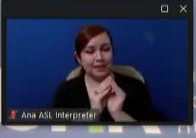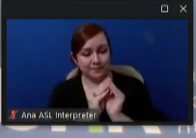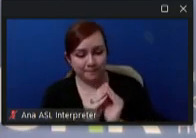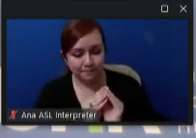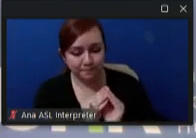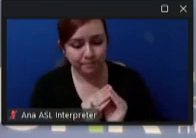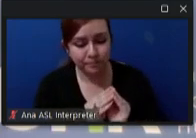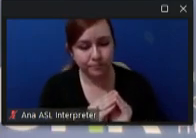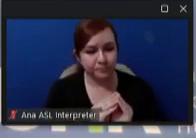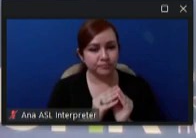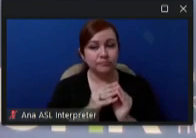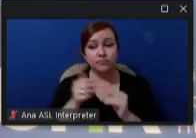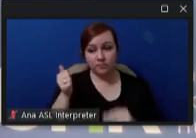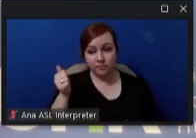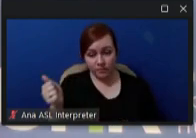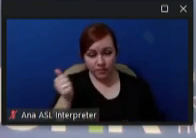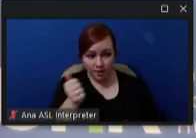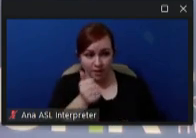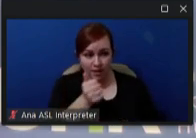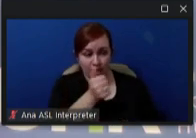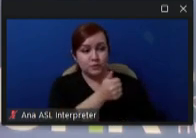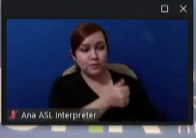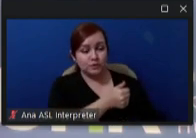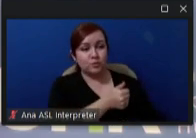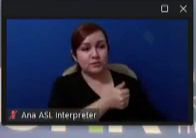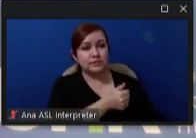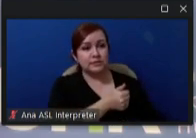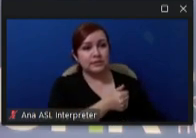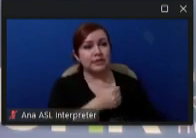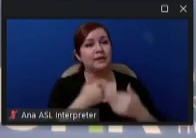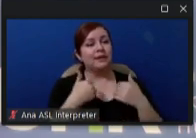ellas mismas tienen